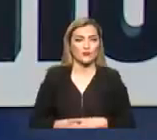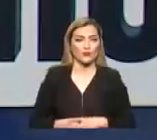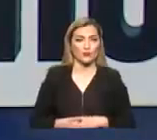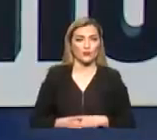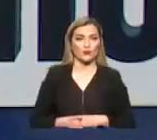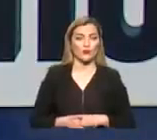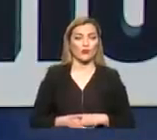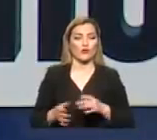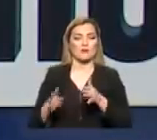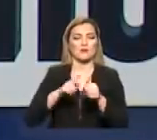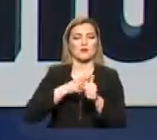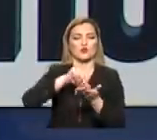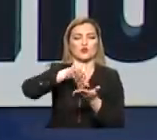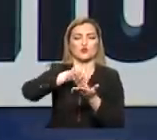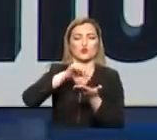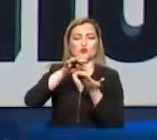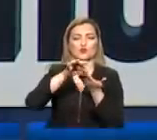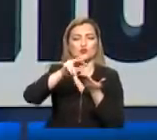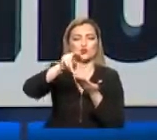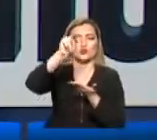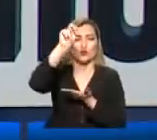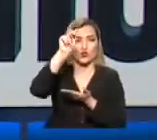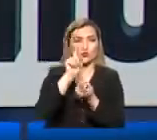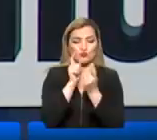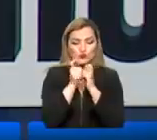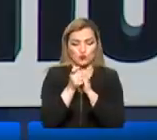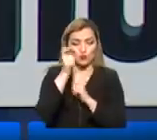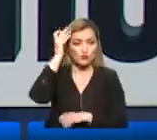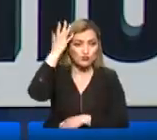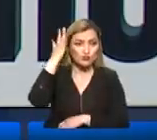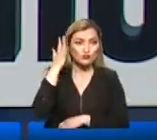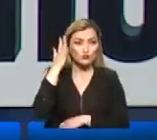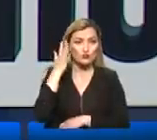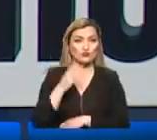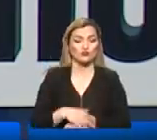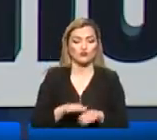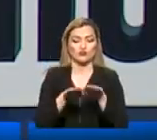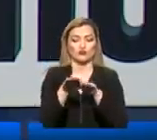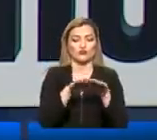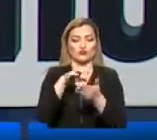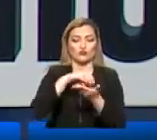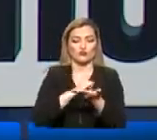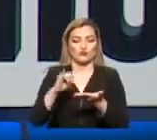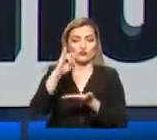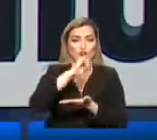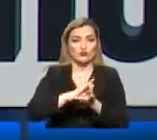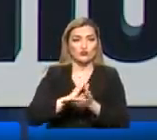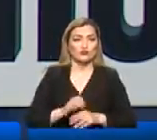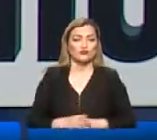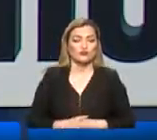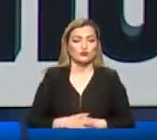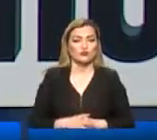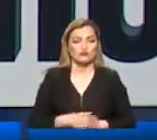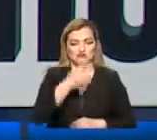Y una de las primeras ciudades de la zona norte del país que pasará al semáforo amarillo hoy es Ibarra, en la provincia de Imbabura. Se han